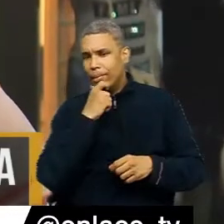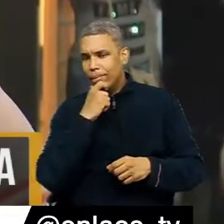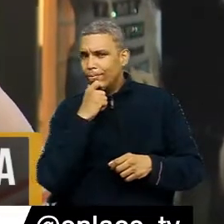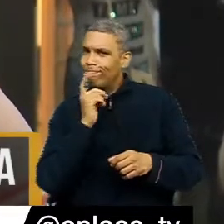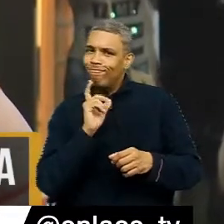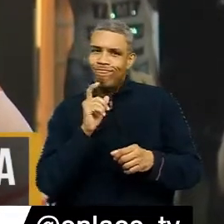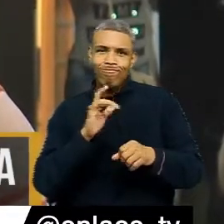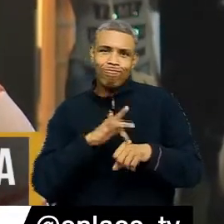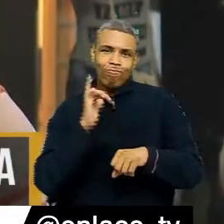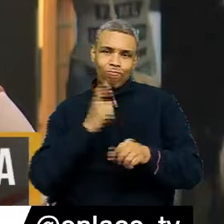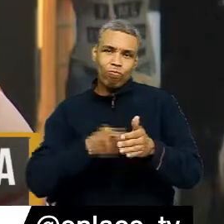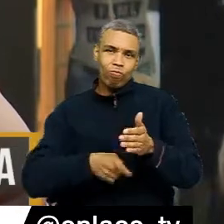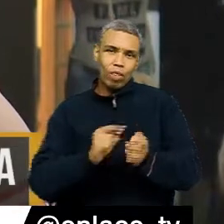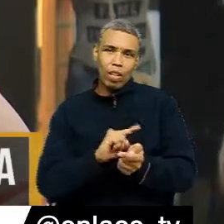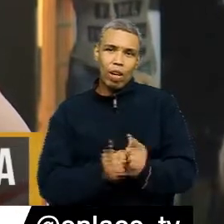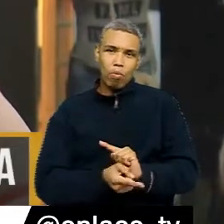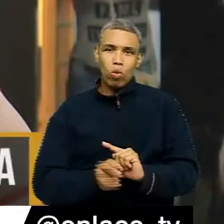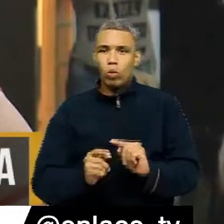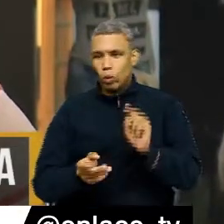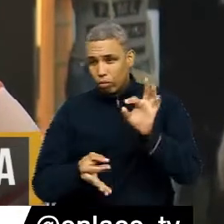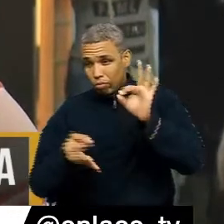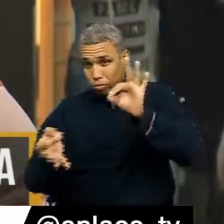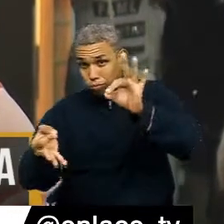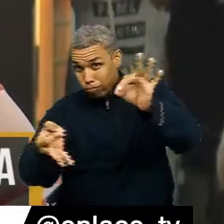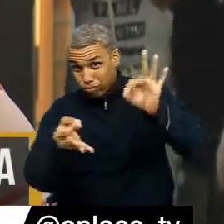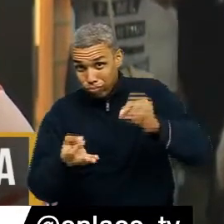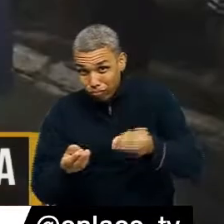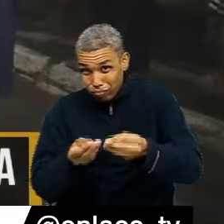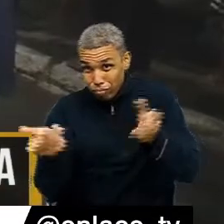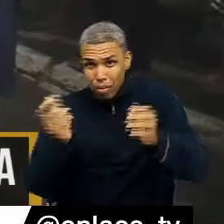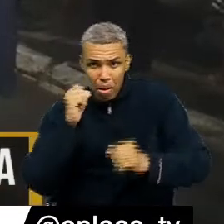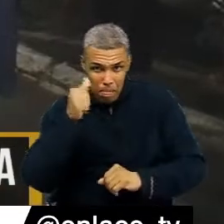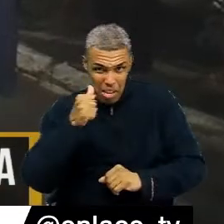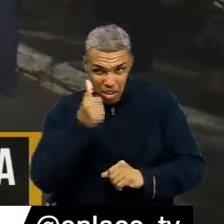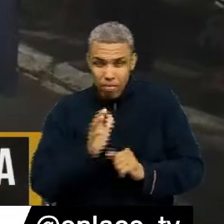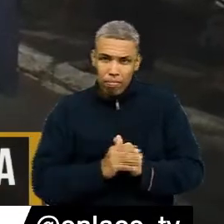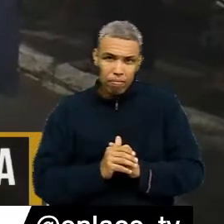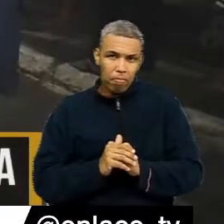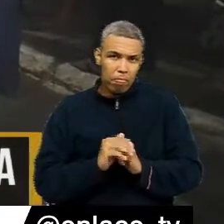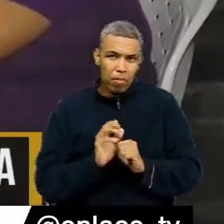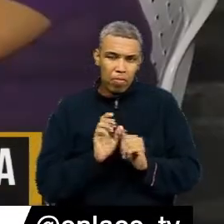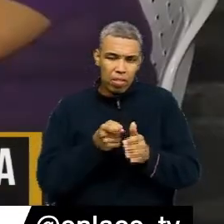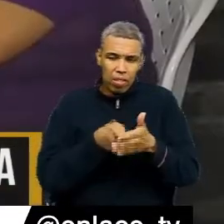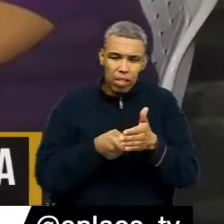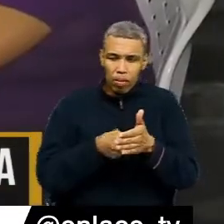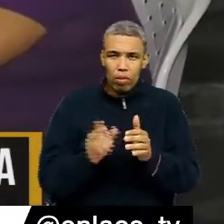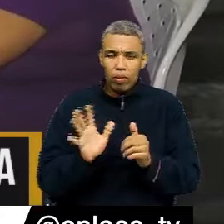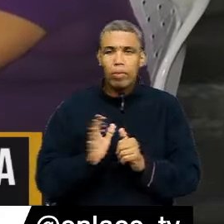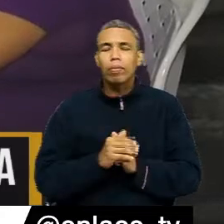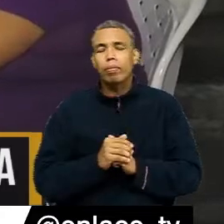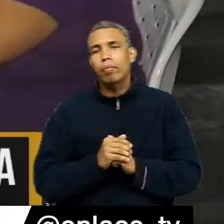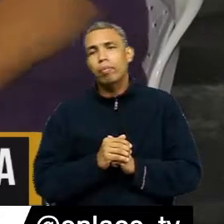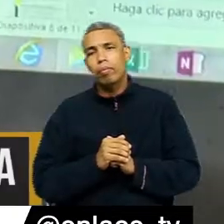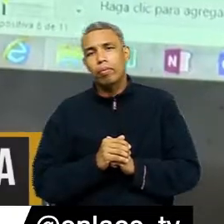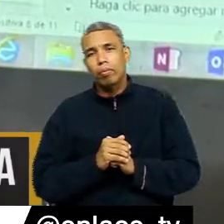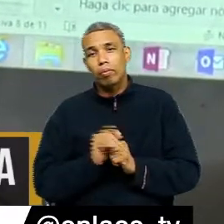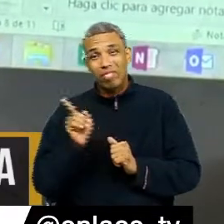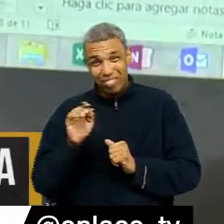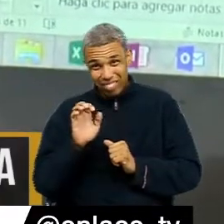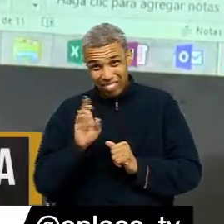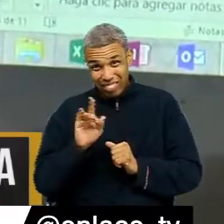Edua poder ellos titular gratuitamente el día de mañana. La empresa de desarrollo urbano y vivienda de interés social de Barranca Bermeja,